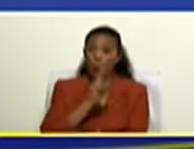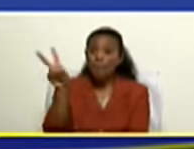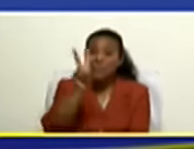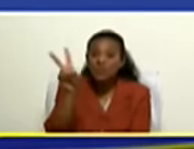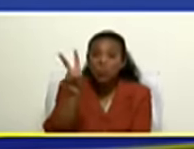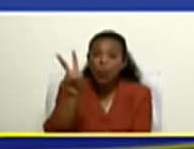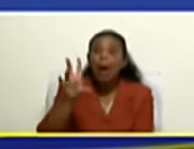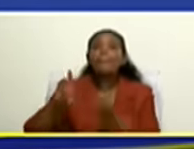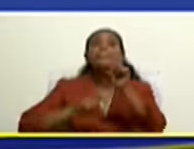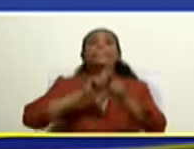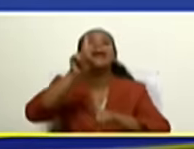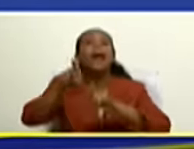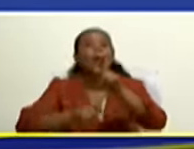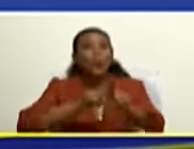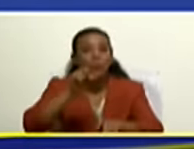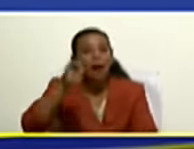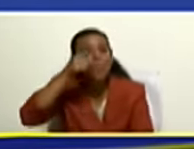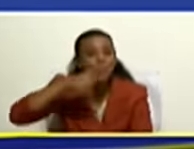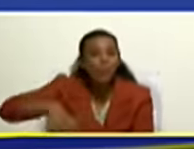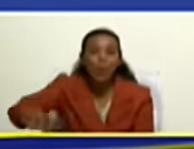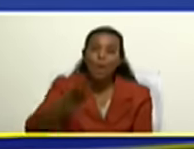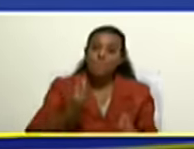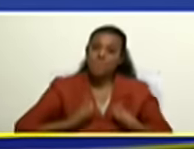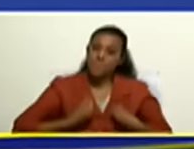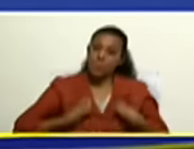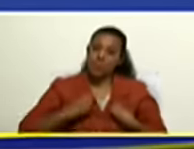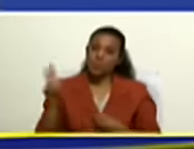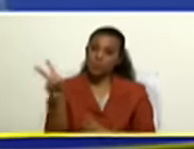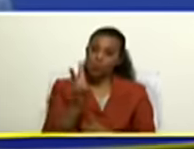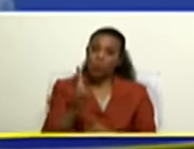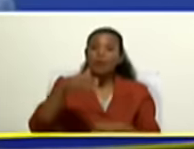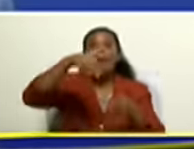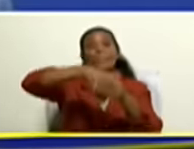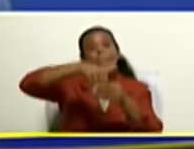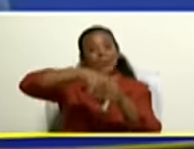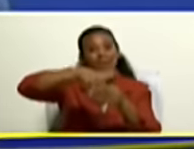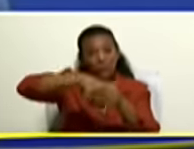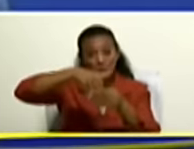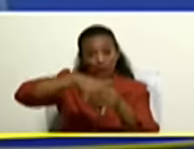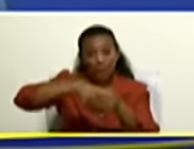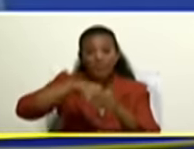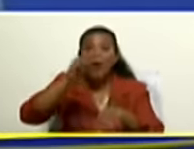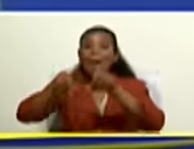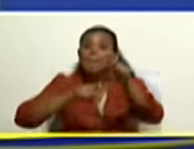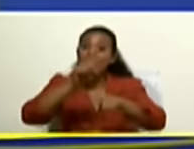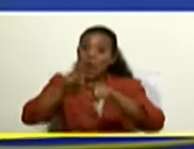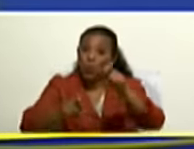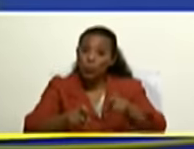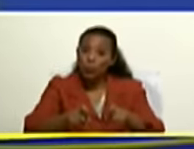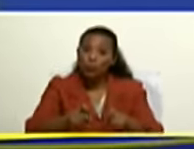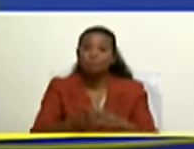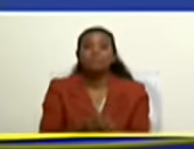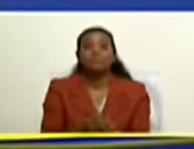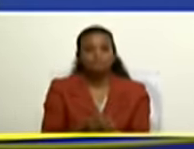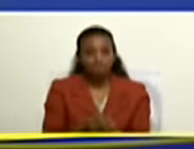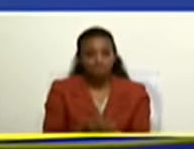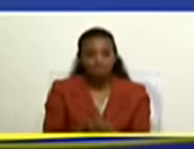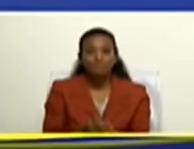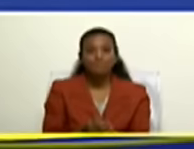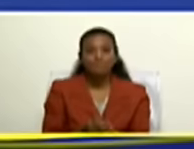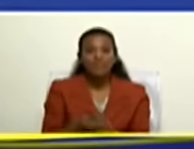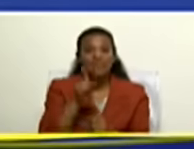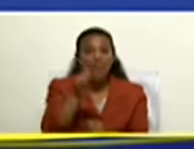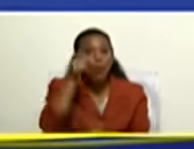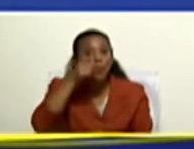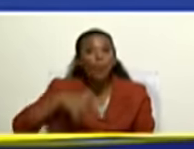serán consultados al pueblo por la vía electoral de la convocatoria a un referendo consultivo y